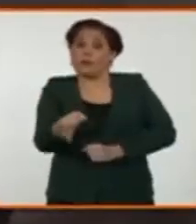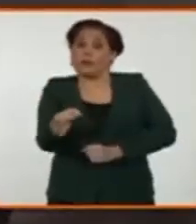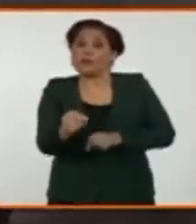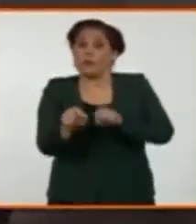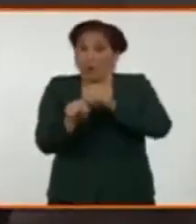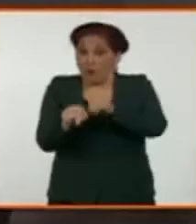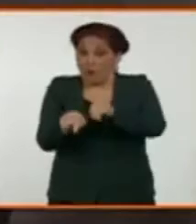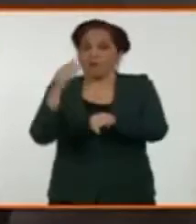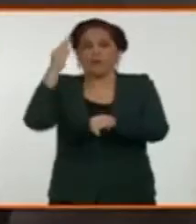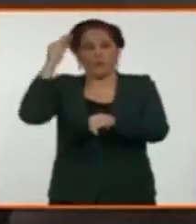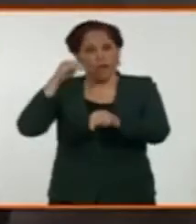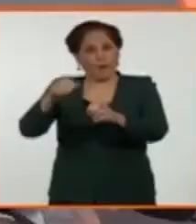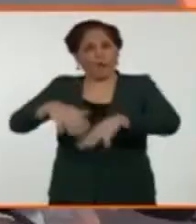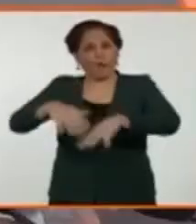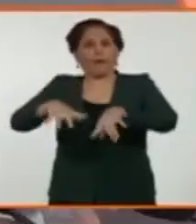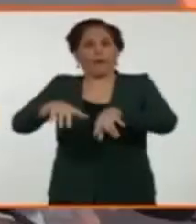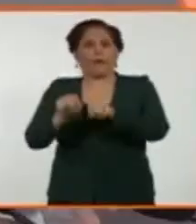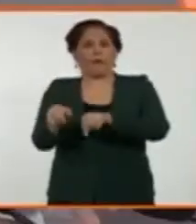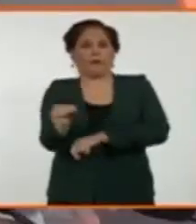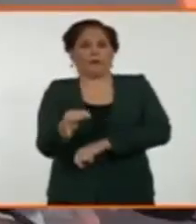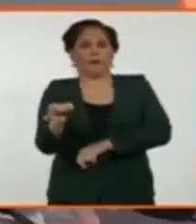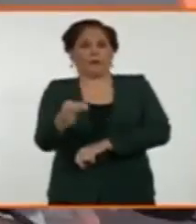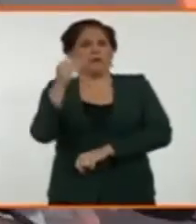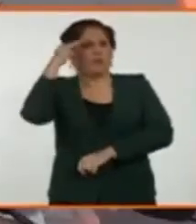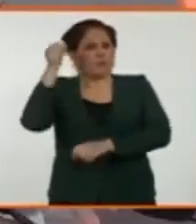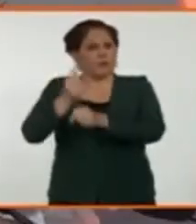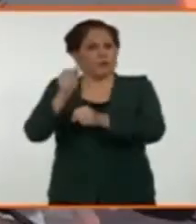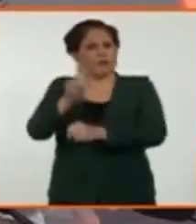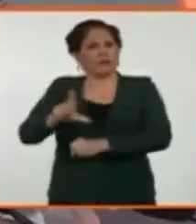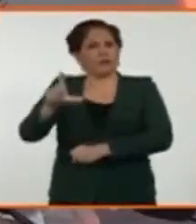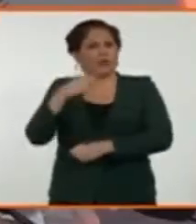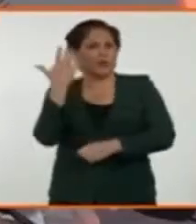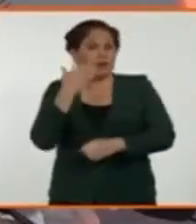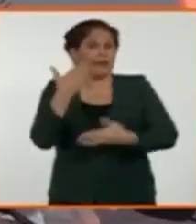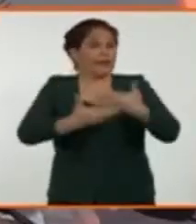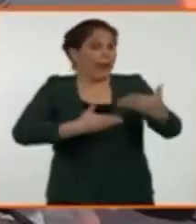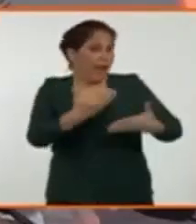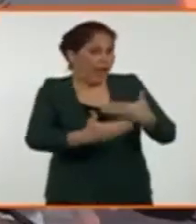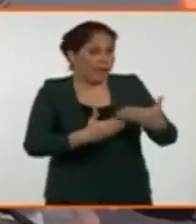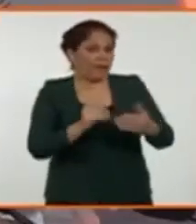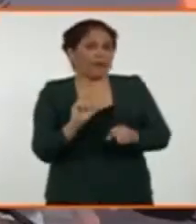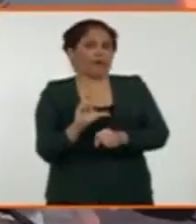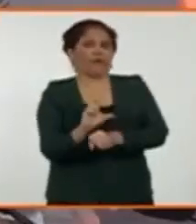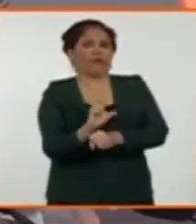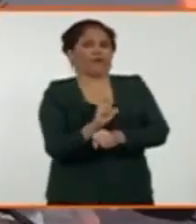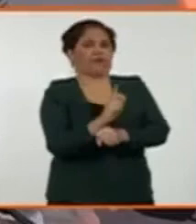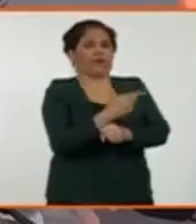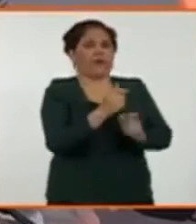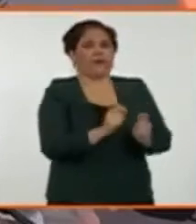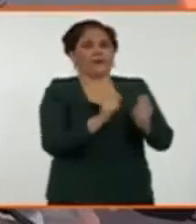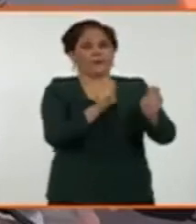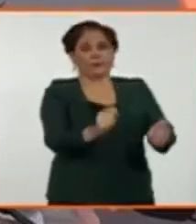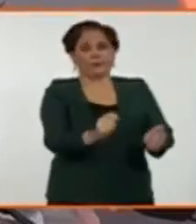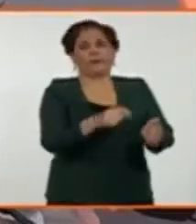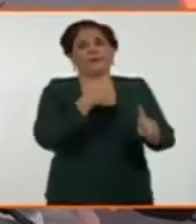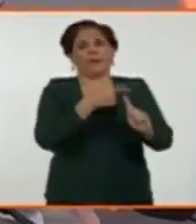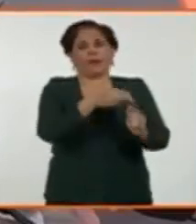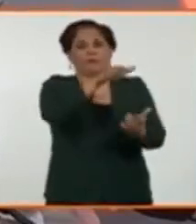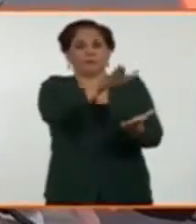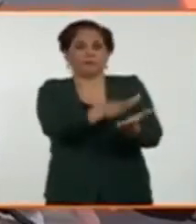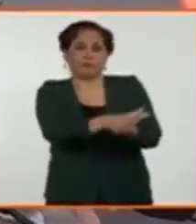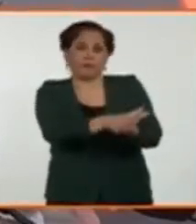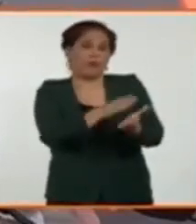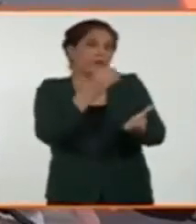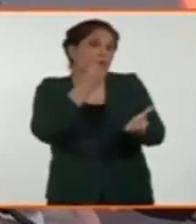estaba el problema dónde está el problema y los trámites podrían ser muy dilatados en otro momento podrían ser muy dilatado podía haber